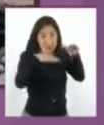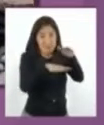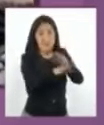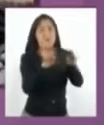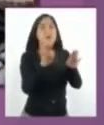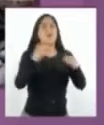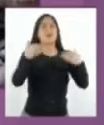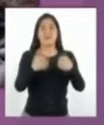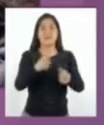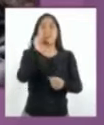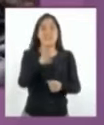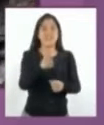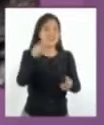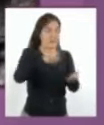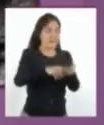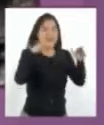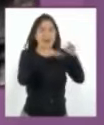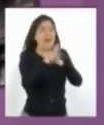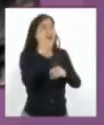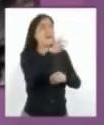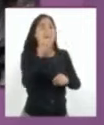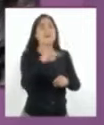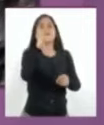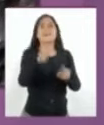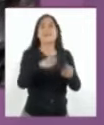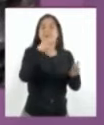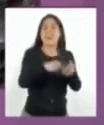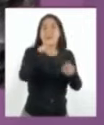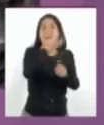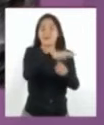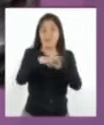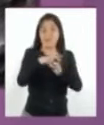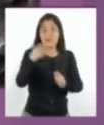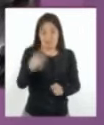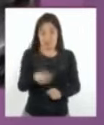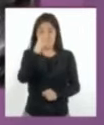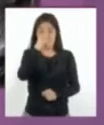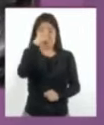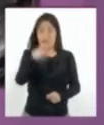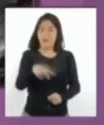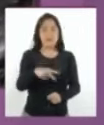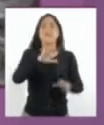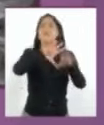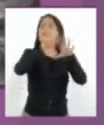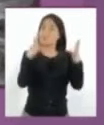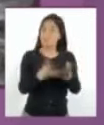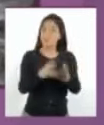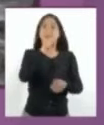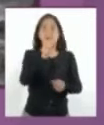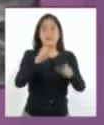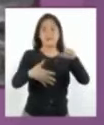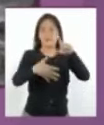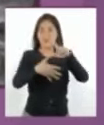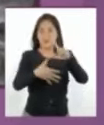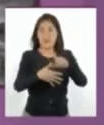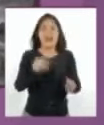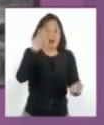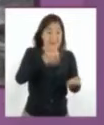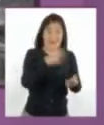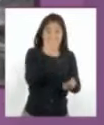el proceso civilizatorio, no solo en México, sino en el resto del continente americano, ya que a través de